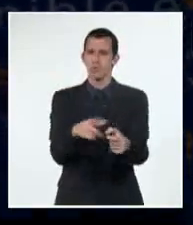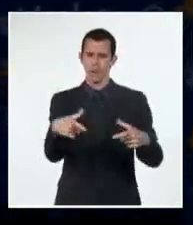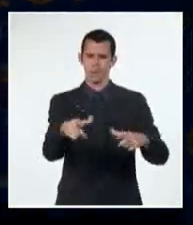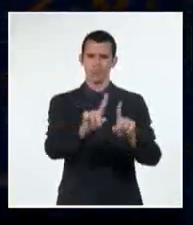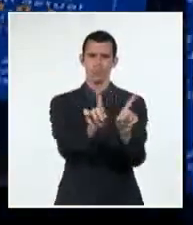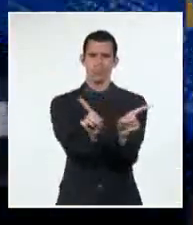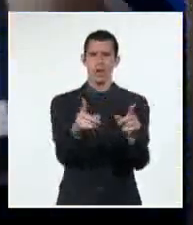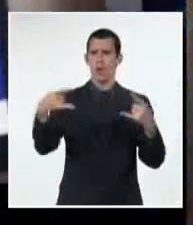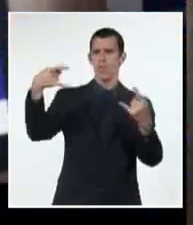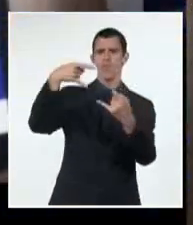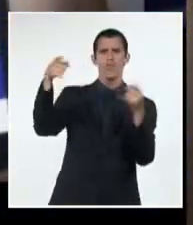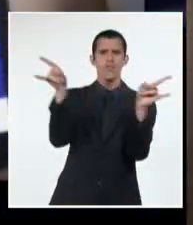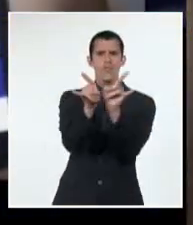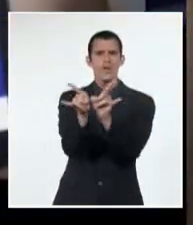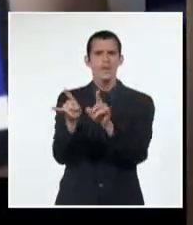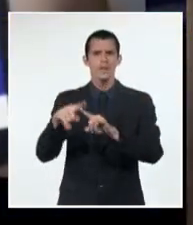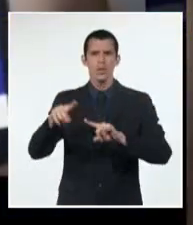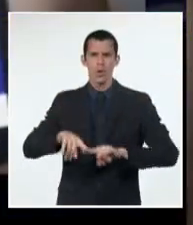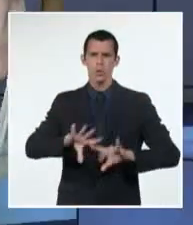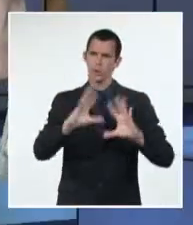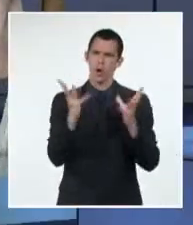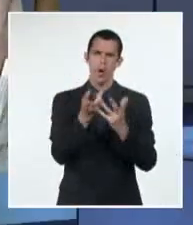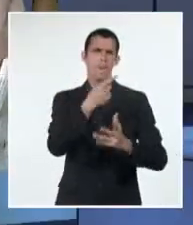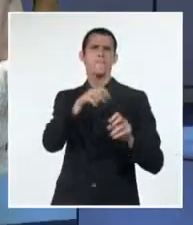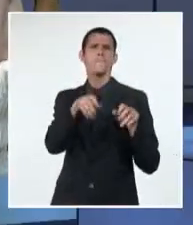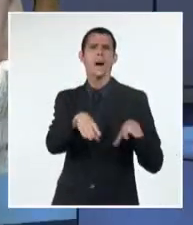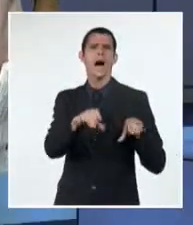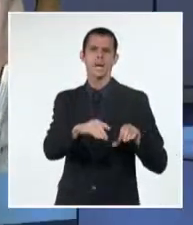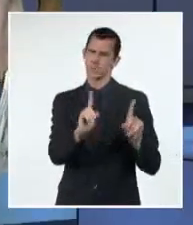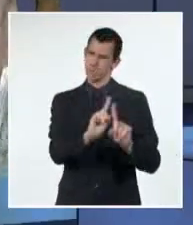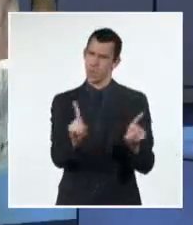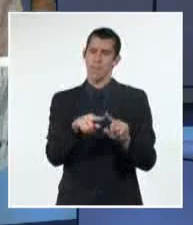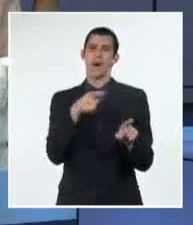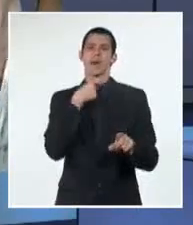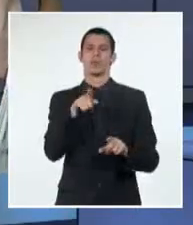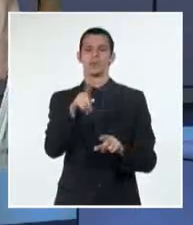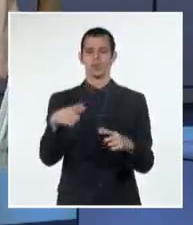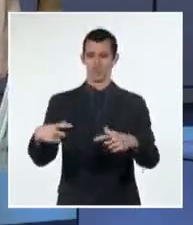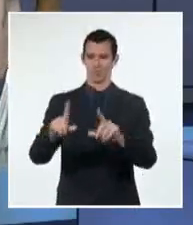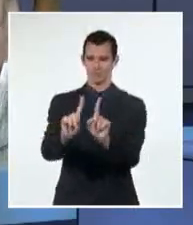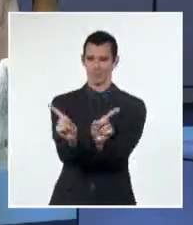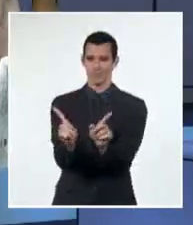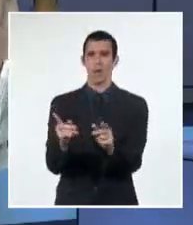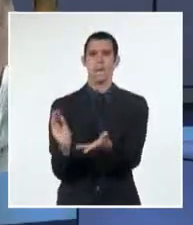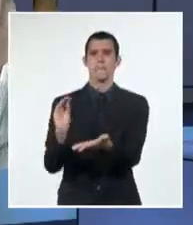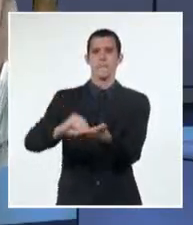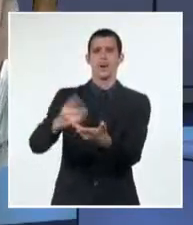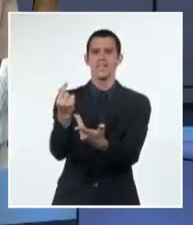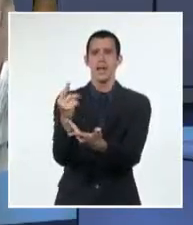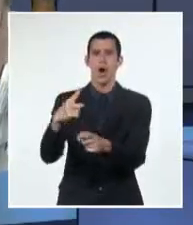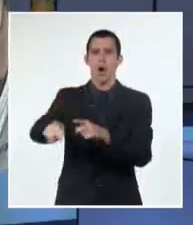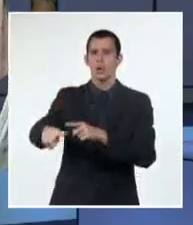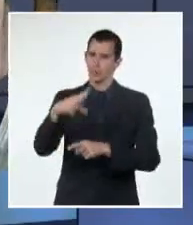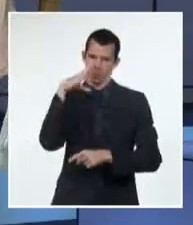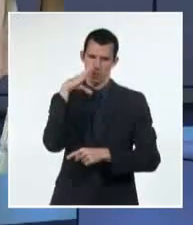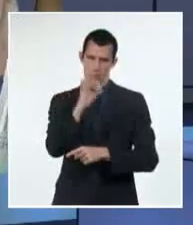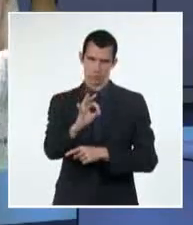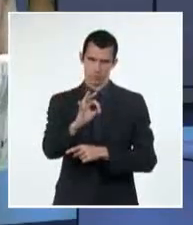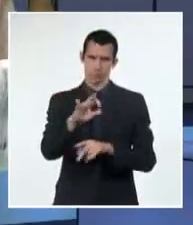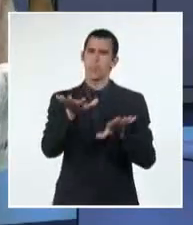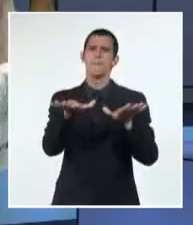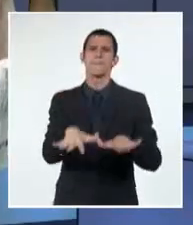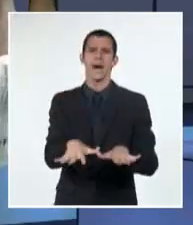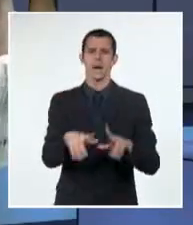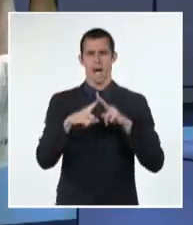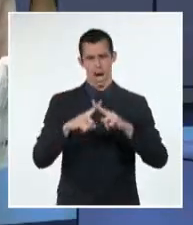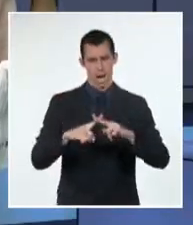público. Sin embargo, no se podrá realizar recargas de las cuentas Nauta por ninguna de las vías existentes, ni el pago de la cuota Nauta